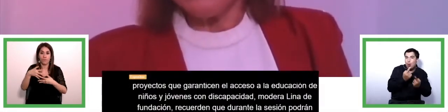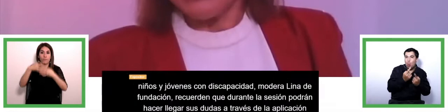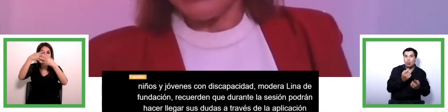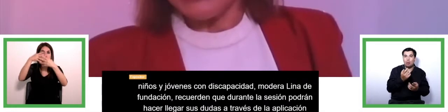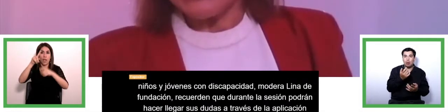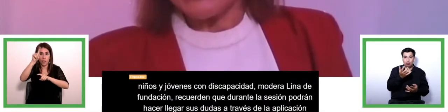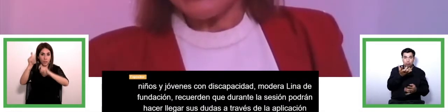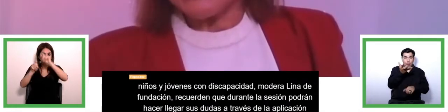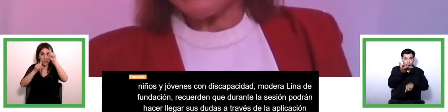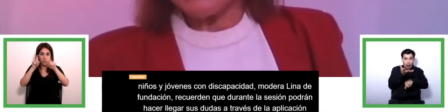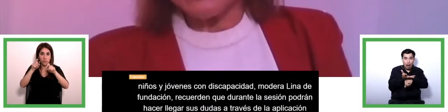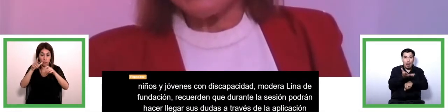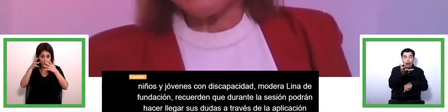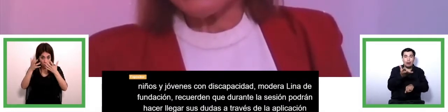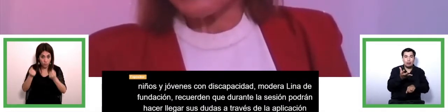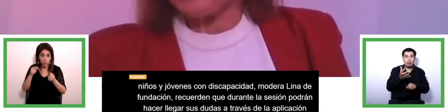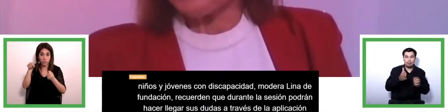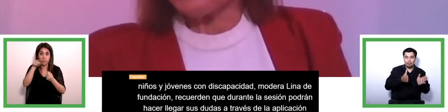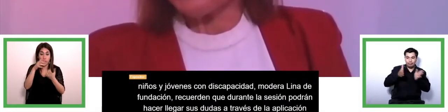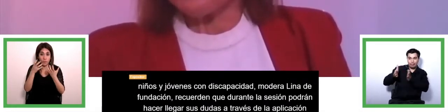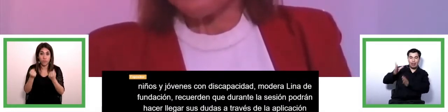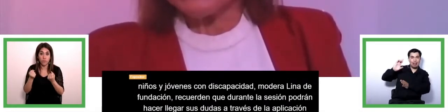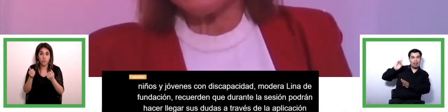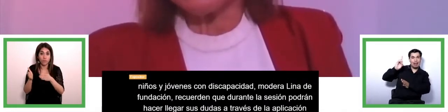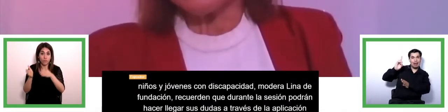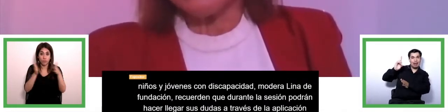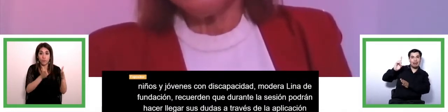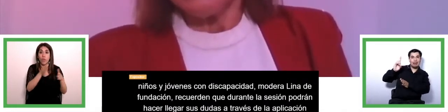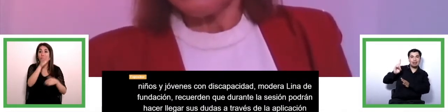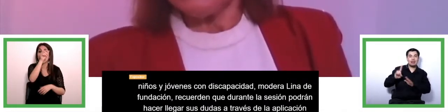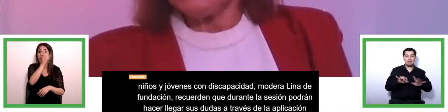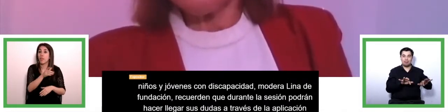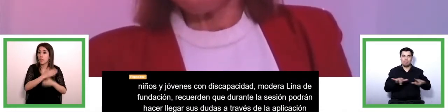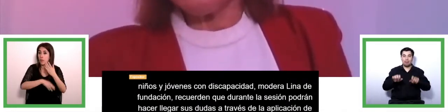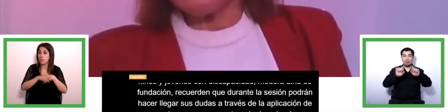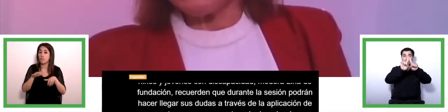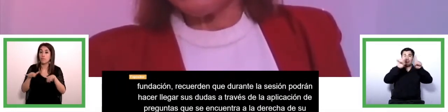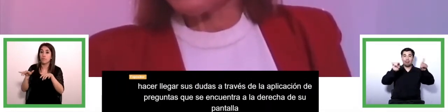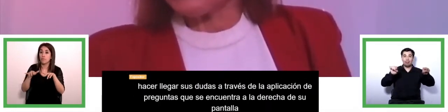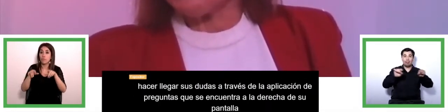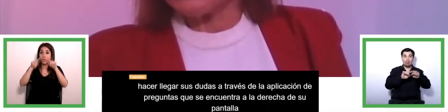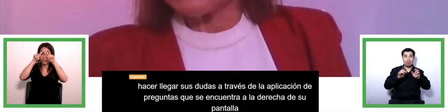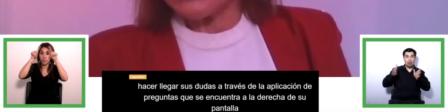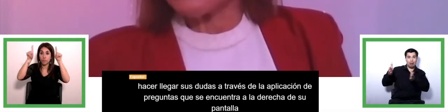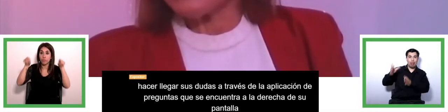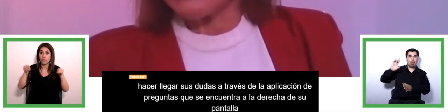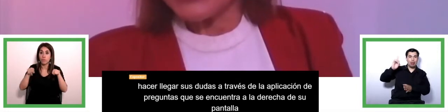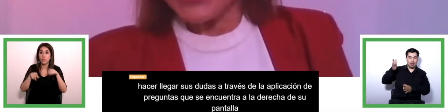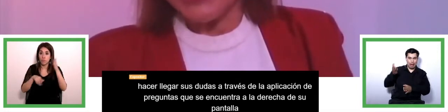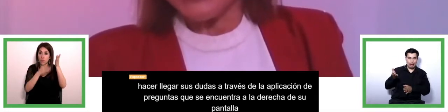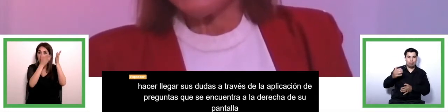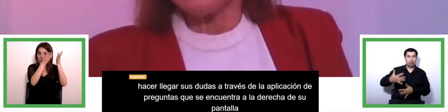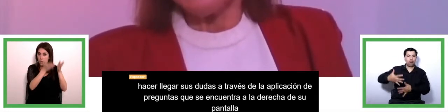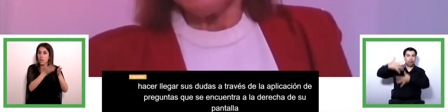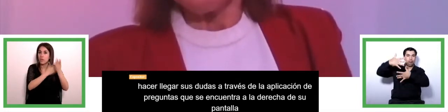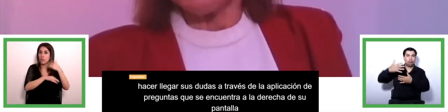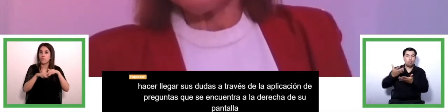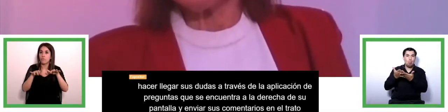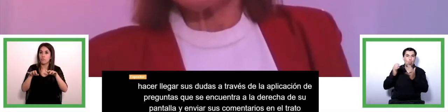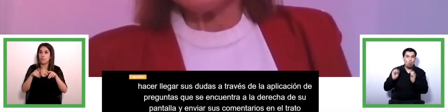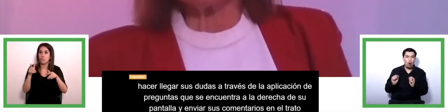se encuentra a la derecha de su pantalla y enviar sus comentarios en el